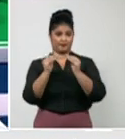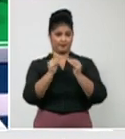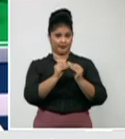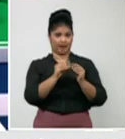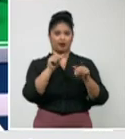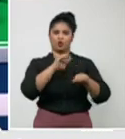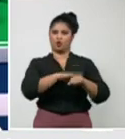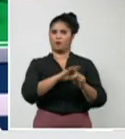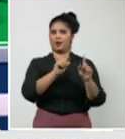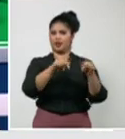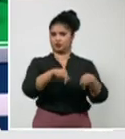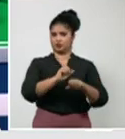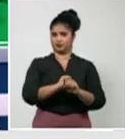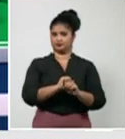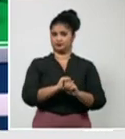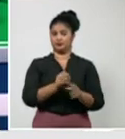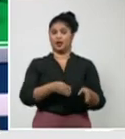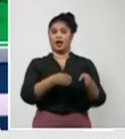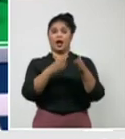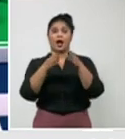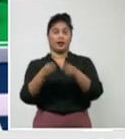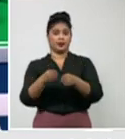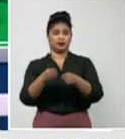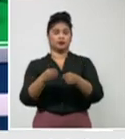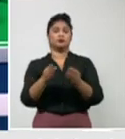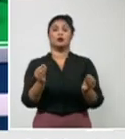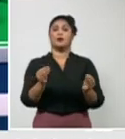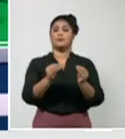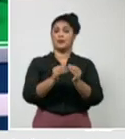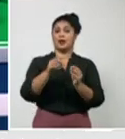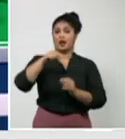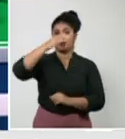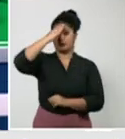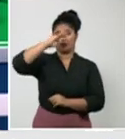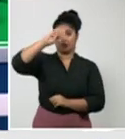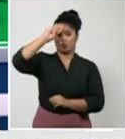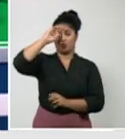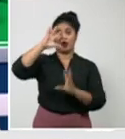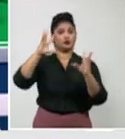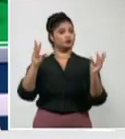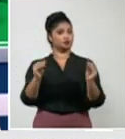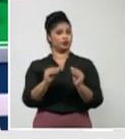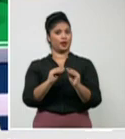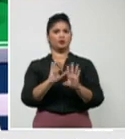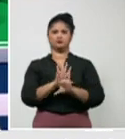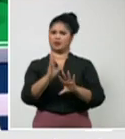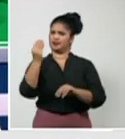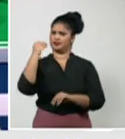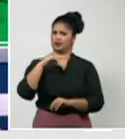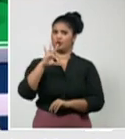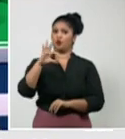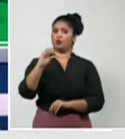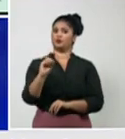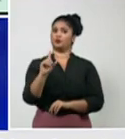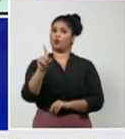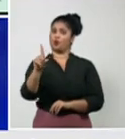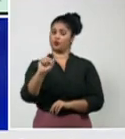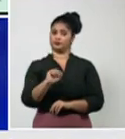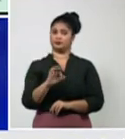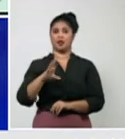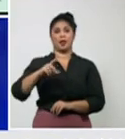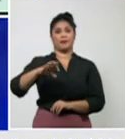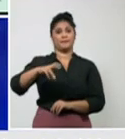Los casos autóctonos, la cifra más elevada, 801. Pinar del Río con un número